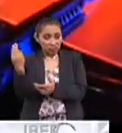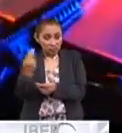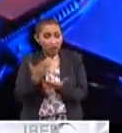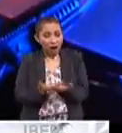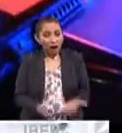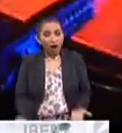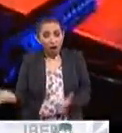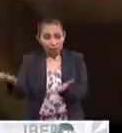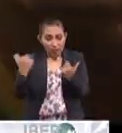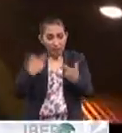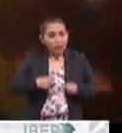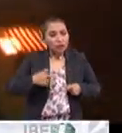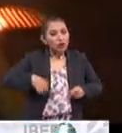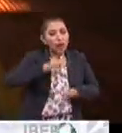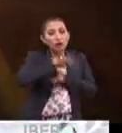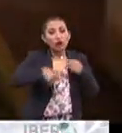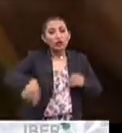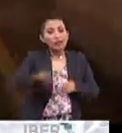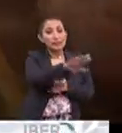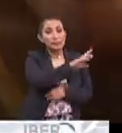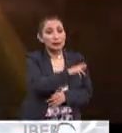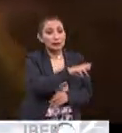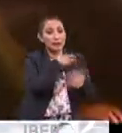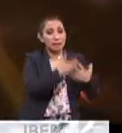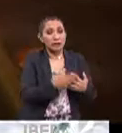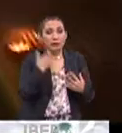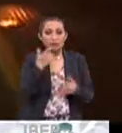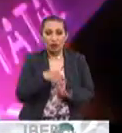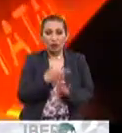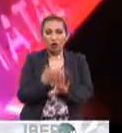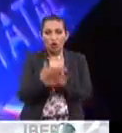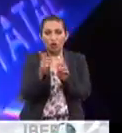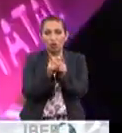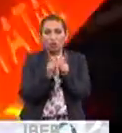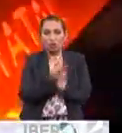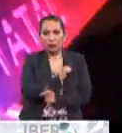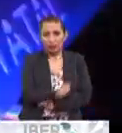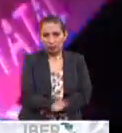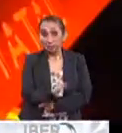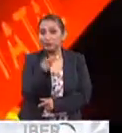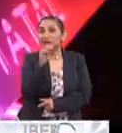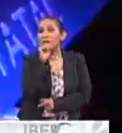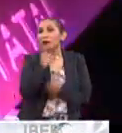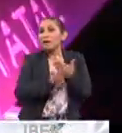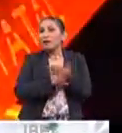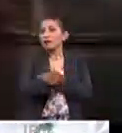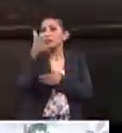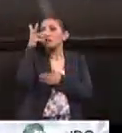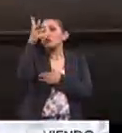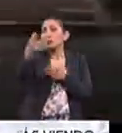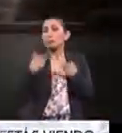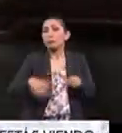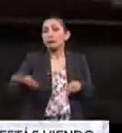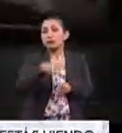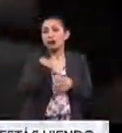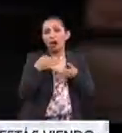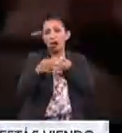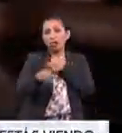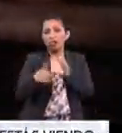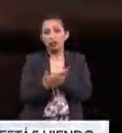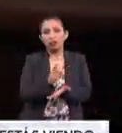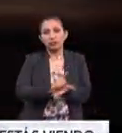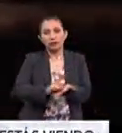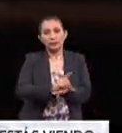necesidad de involucrar a la sociedad civil y al sector privado en la lucha contra este flagelo y evitar así que los ciudadanos caigan en